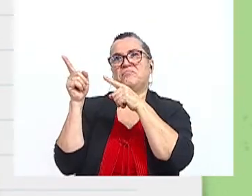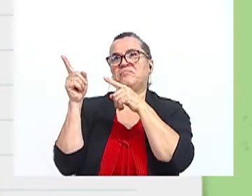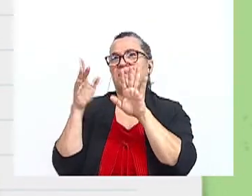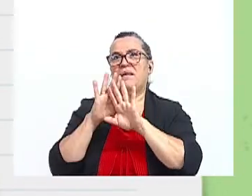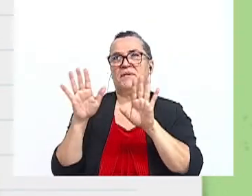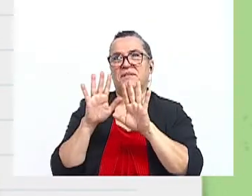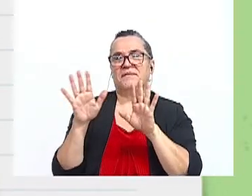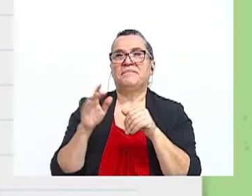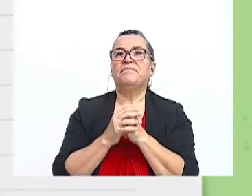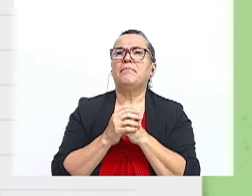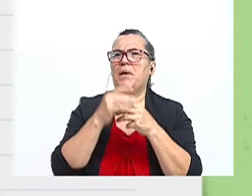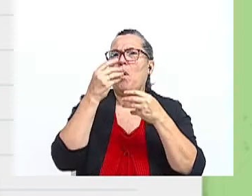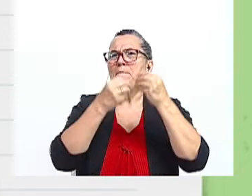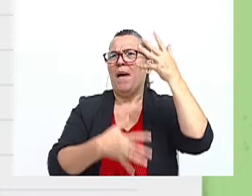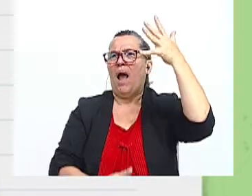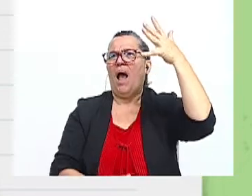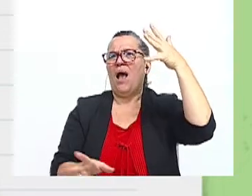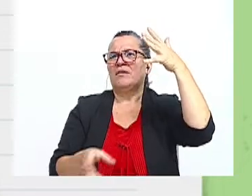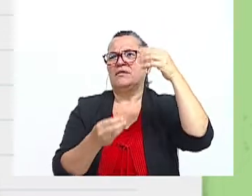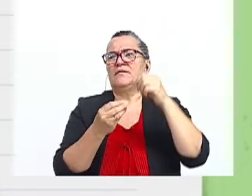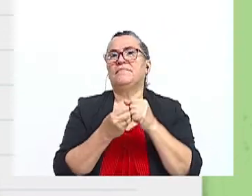expresar únicamente estos 5: